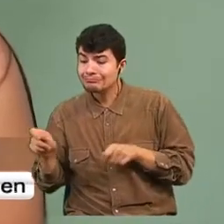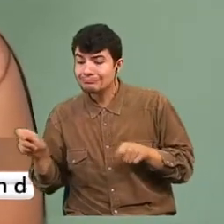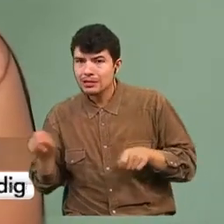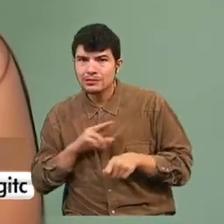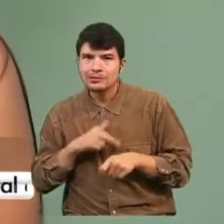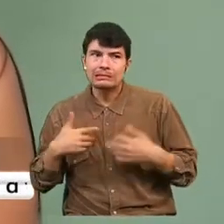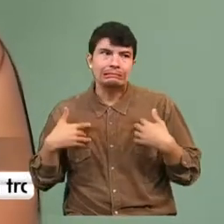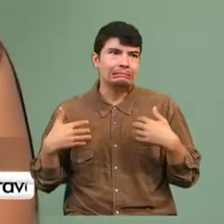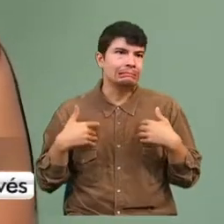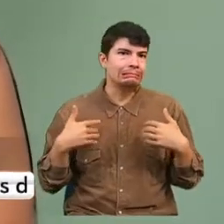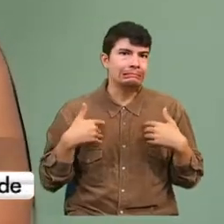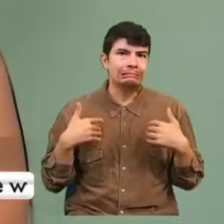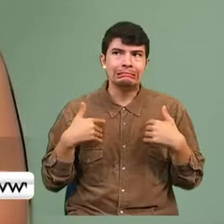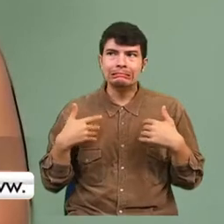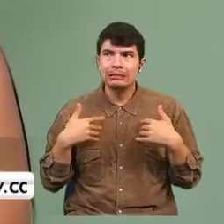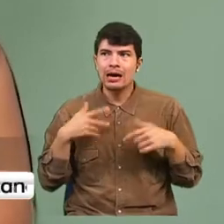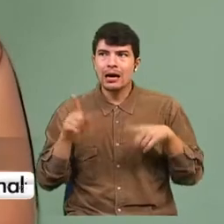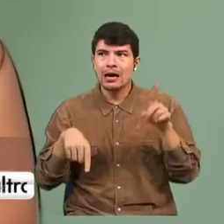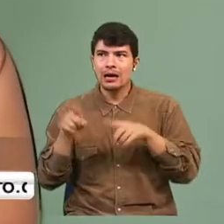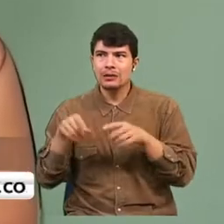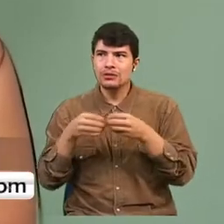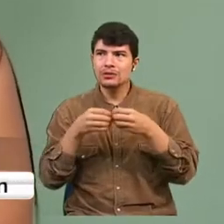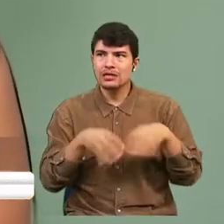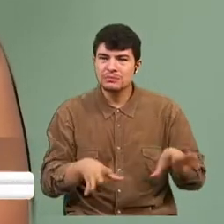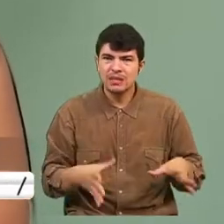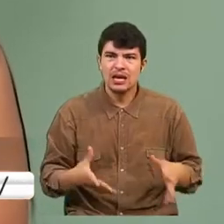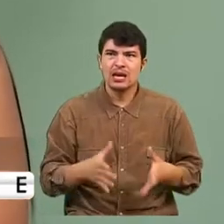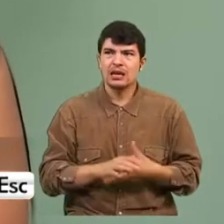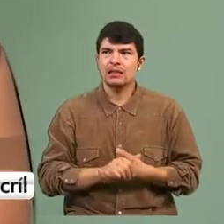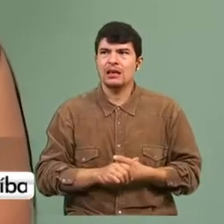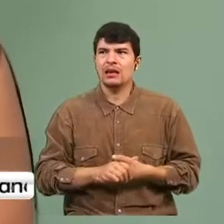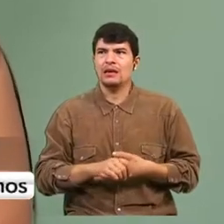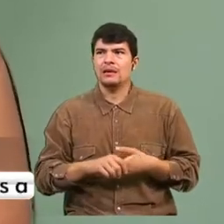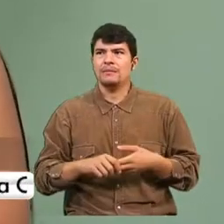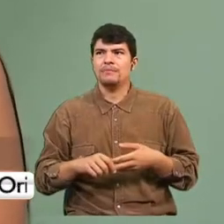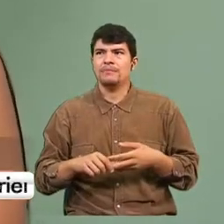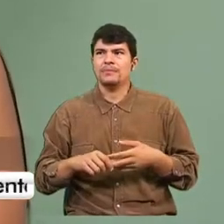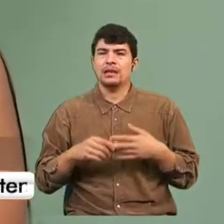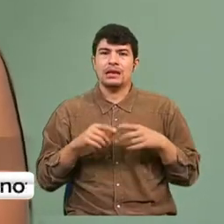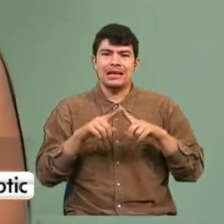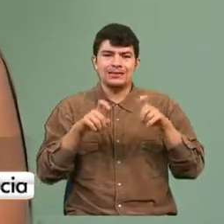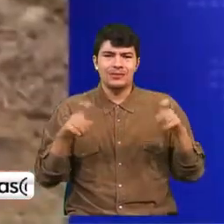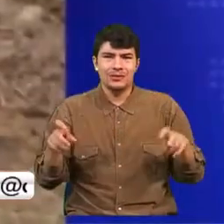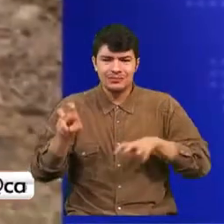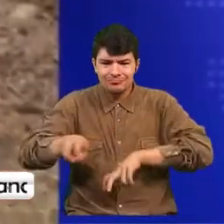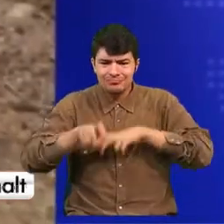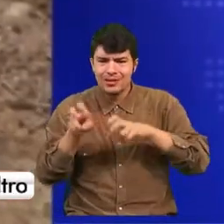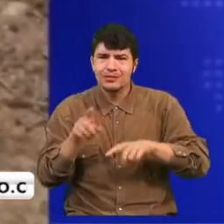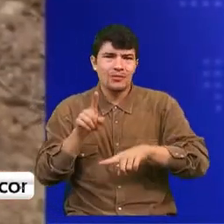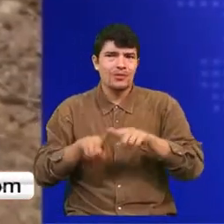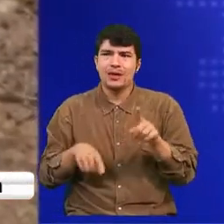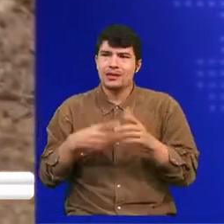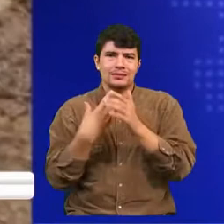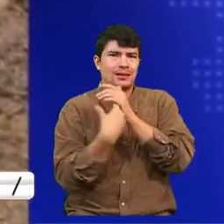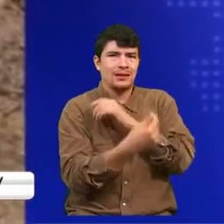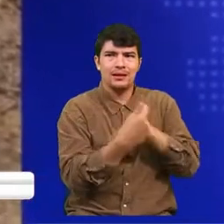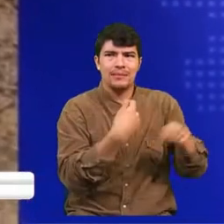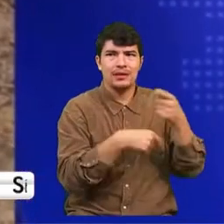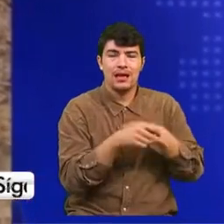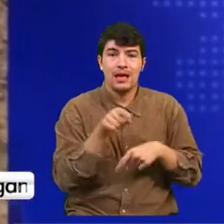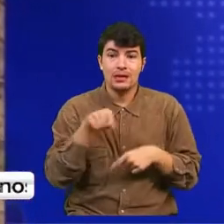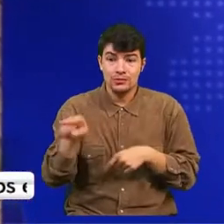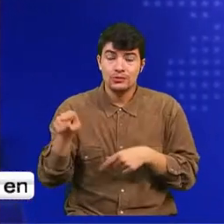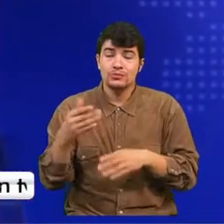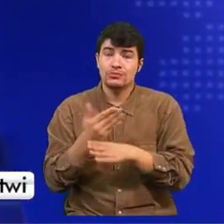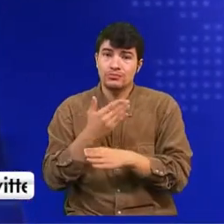estábamos sufriendo bastante, se nos estaban perdiendo las cosechas, se nos estaban perdiendo los productos. Guabatá estaba entrando en un